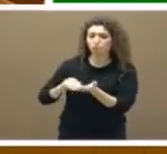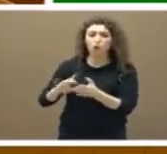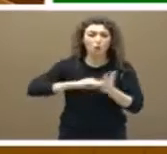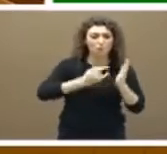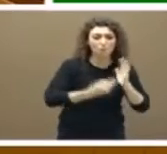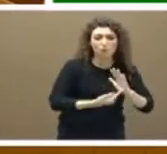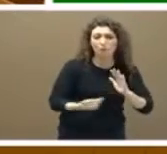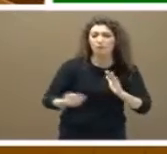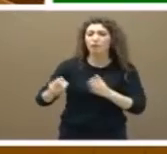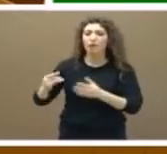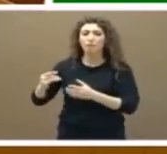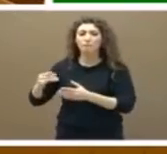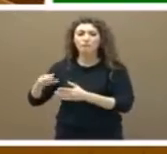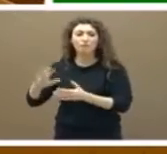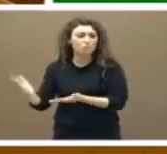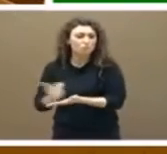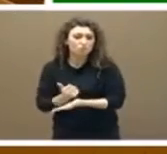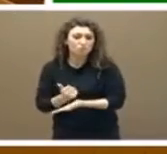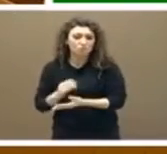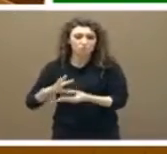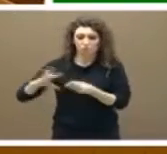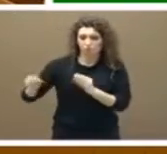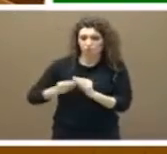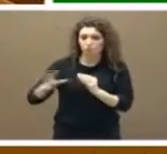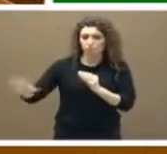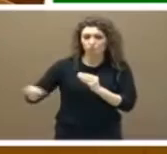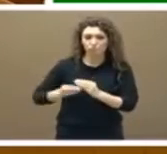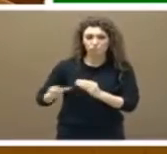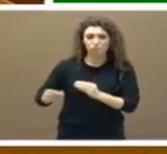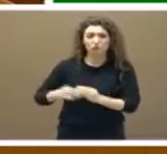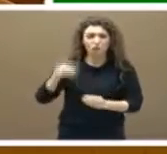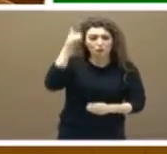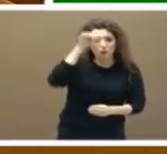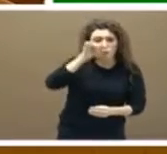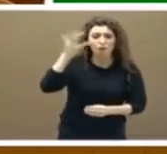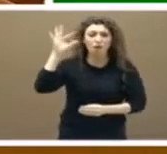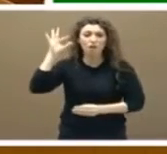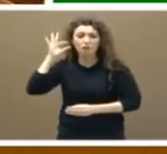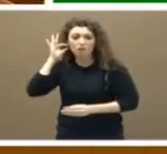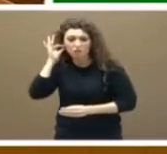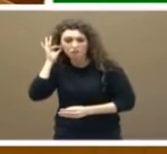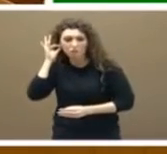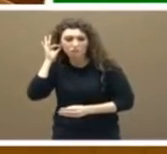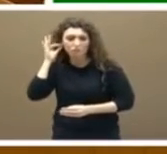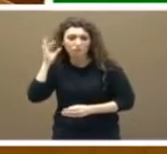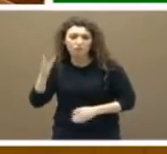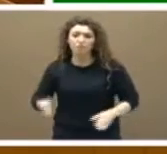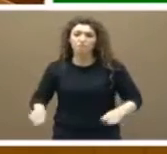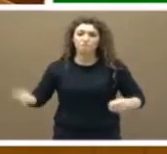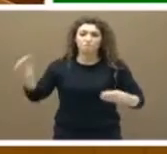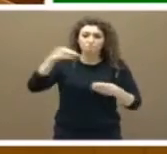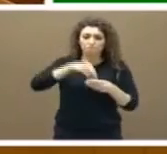como objetivo incrementar la empleabilidad entre las mujeres y aumentar su presencia en las políticas de empleo.